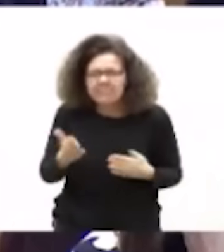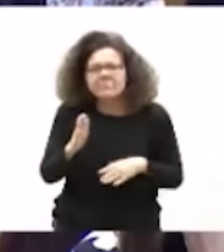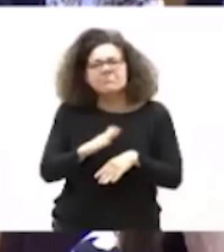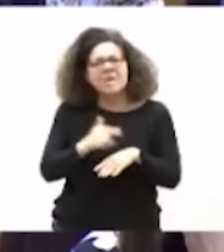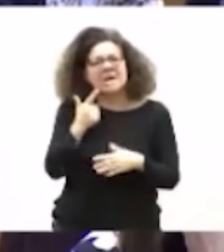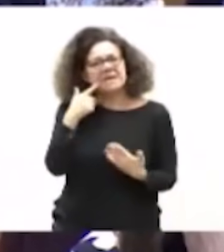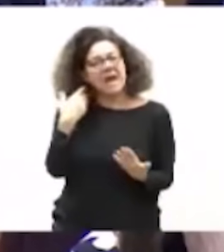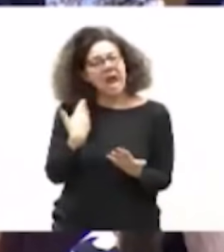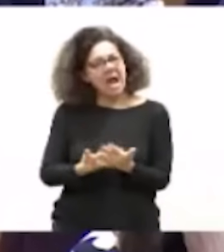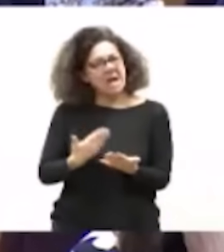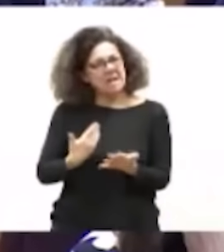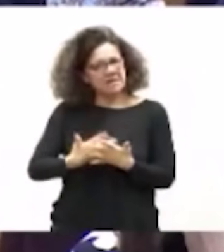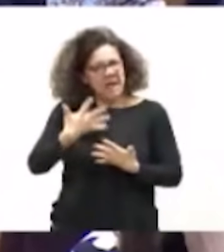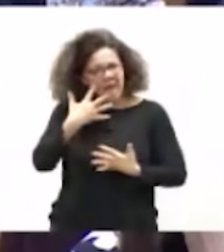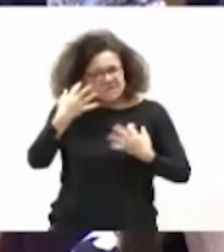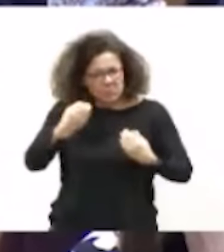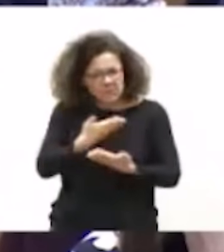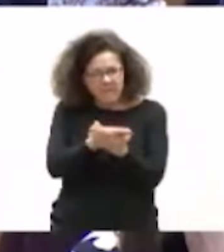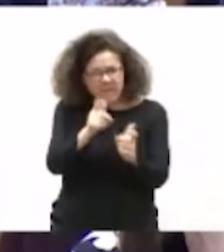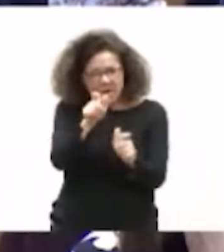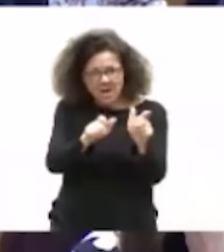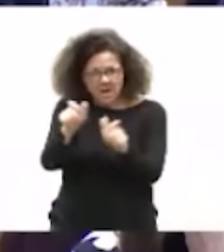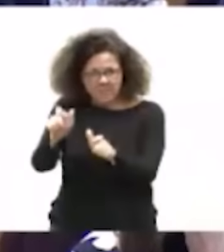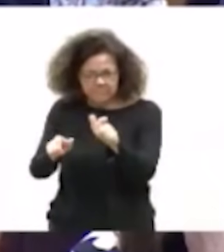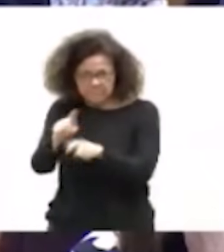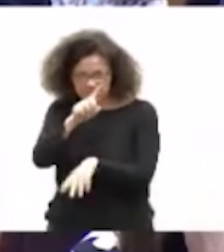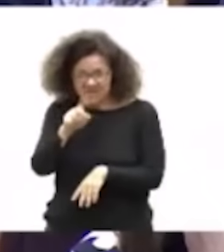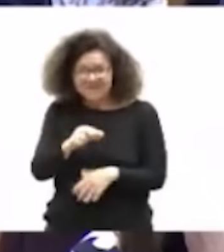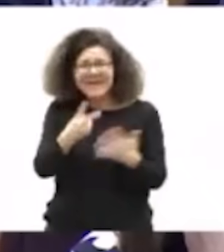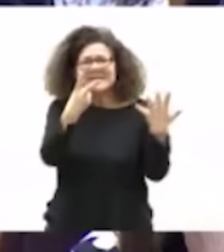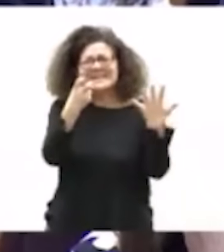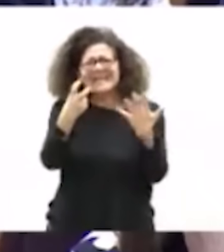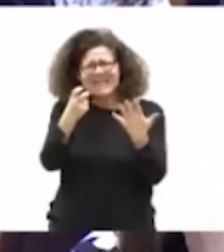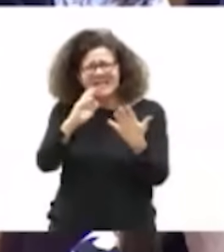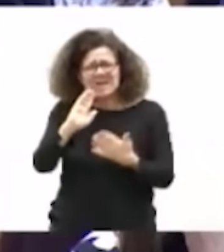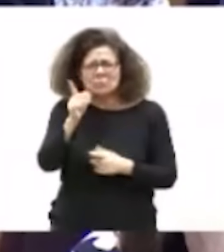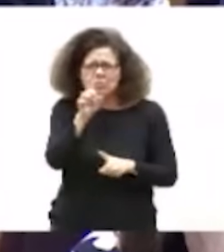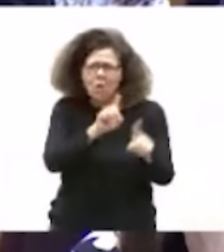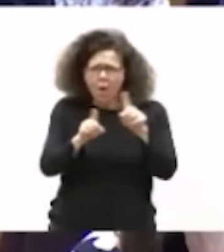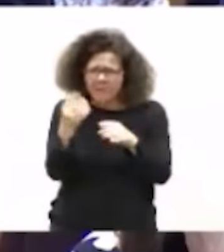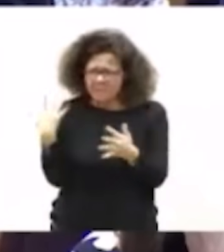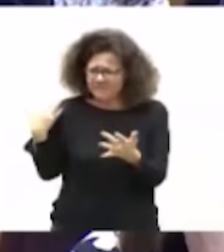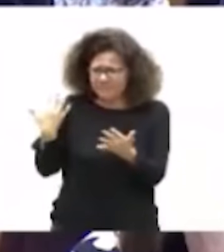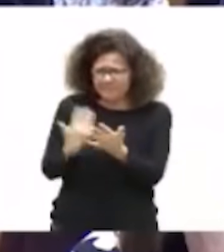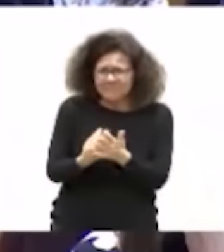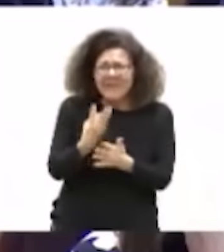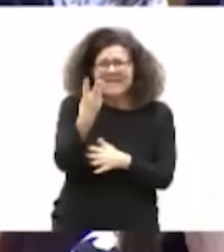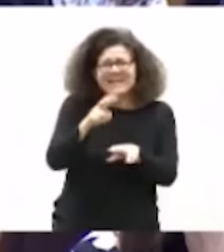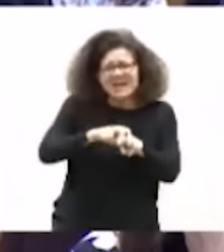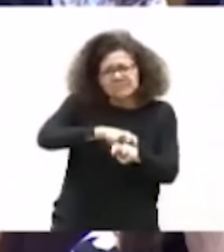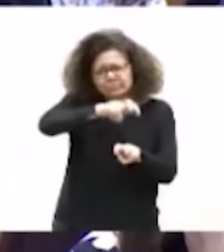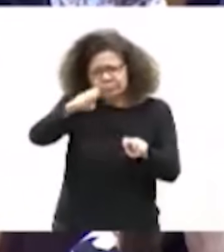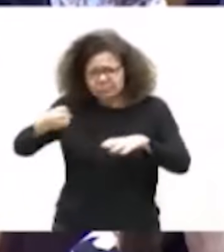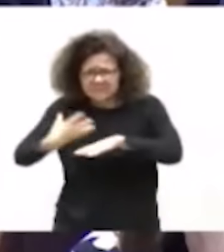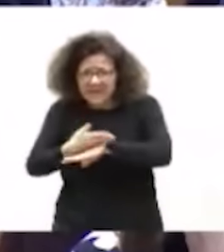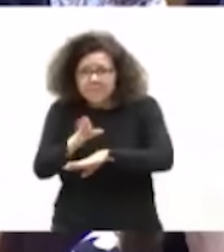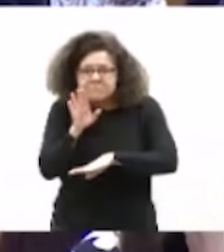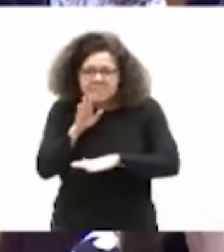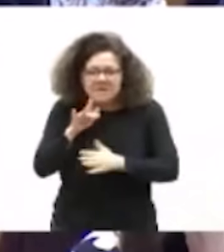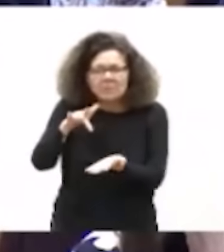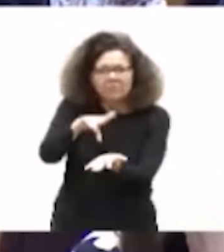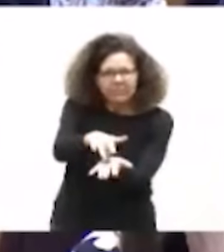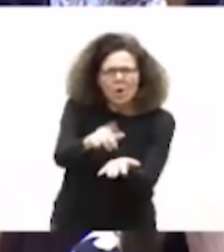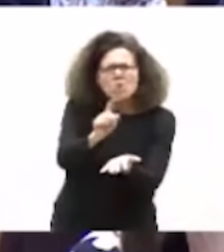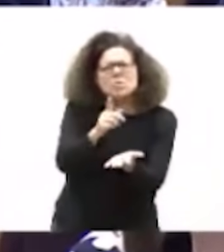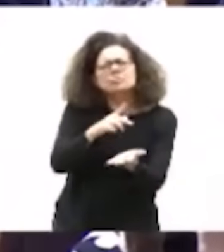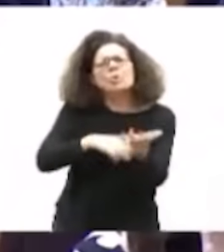la seguridad de los madrileños. Mire, repito, 700 incidencias en lo que llevamos de año, 3 descarrilamientos en el mismo sitio, no es por unas obras en